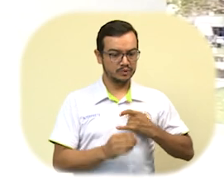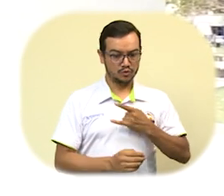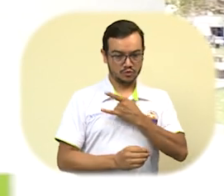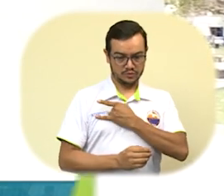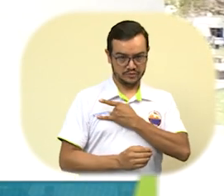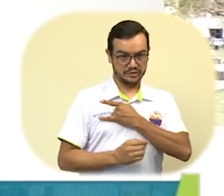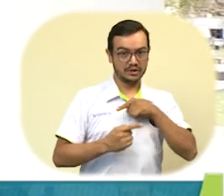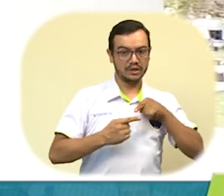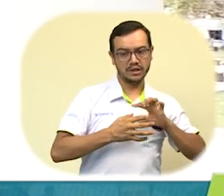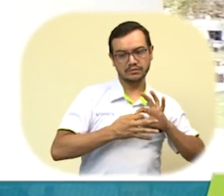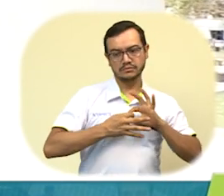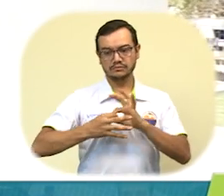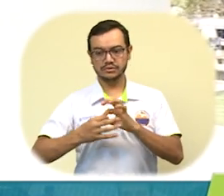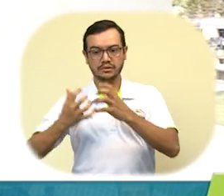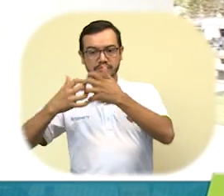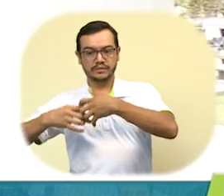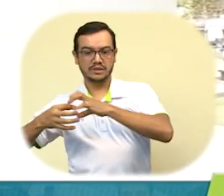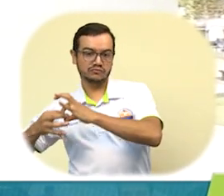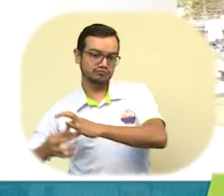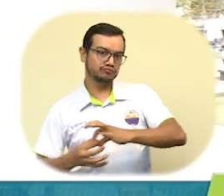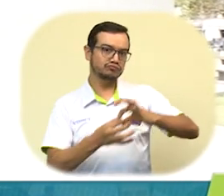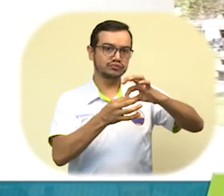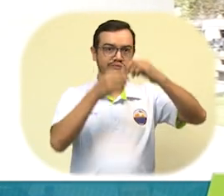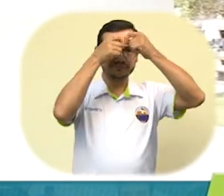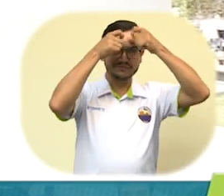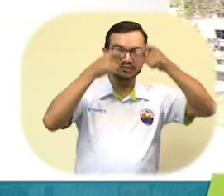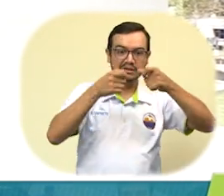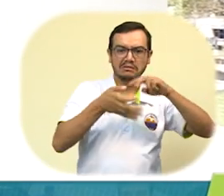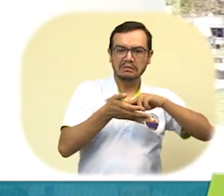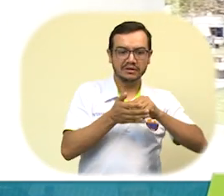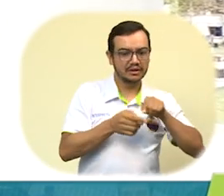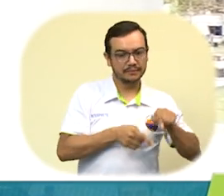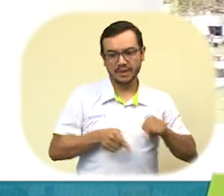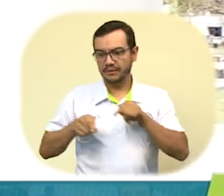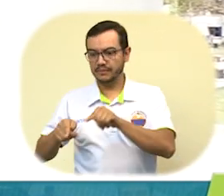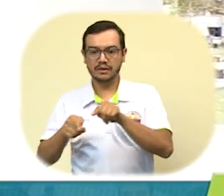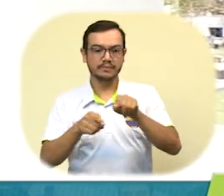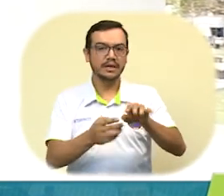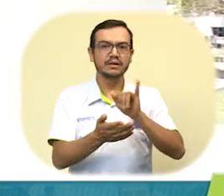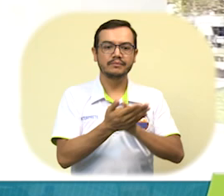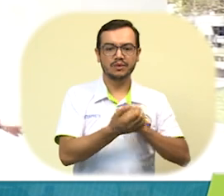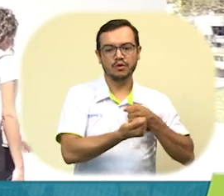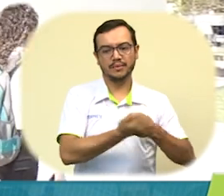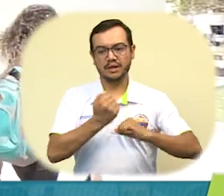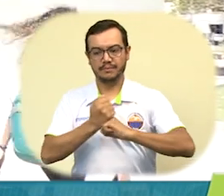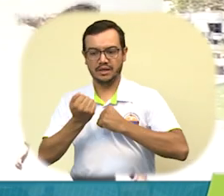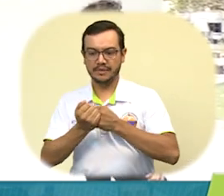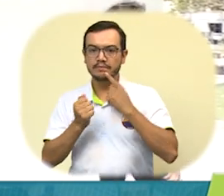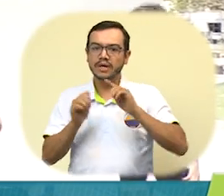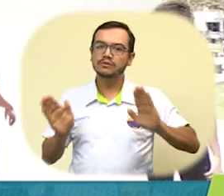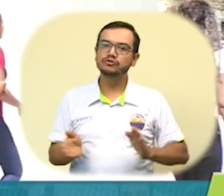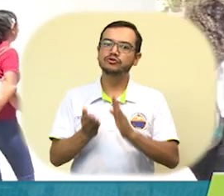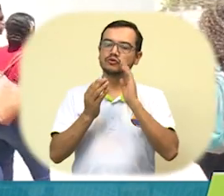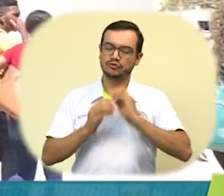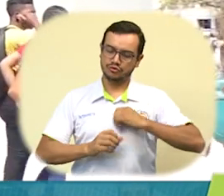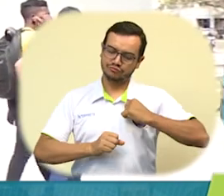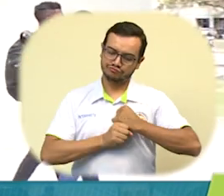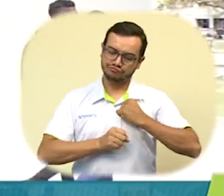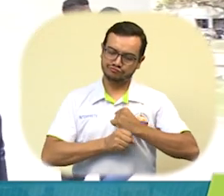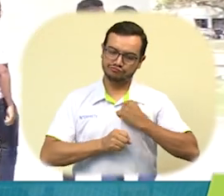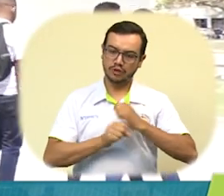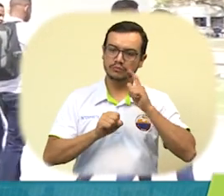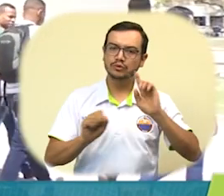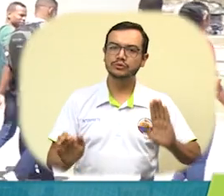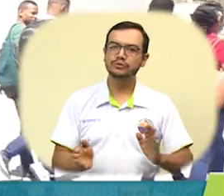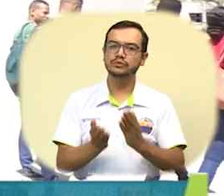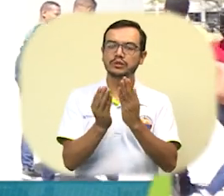relación universidad-empresa-estado, es de alguna manera también que ese conocimiento sea útil para el sector productivo y social y que